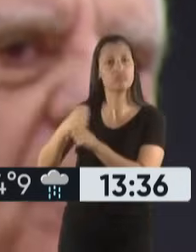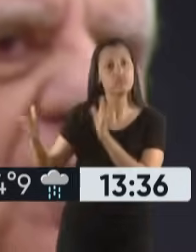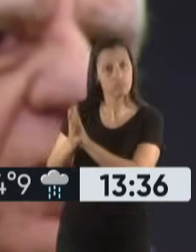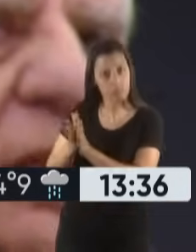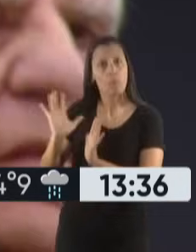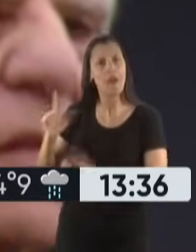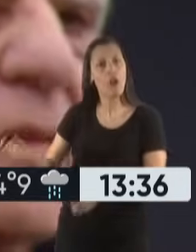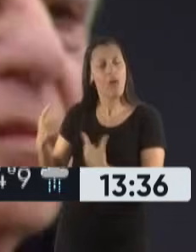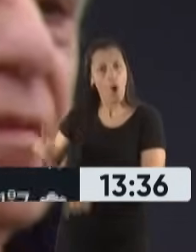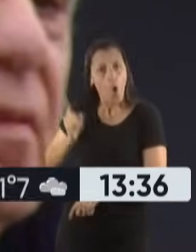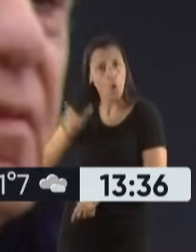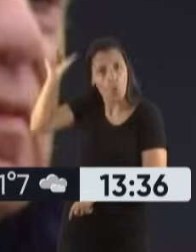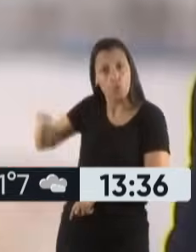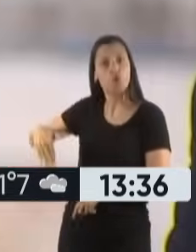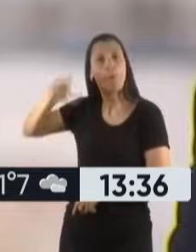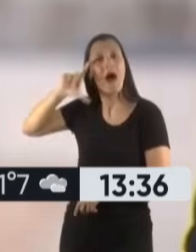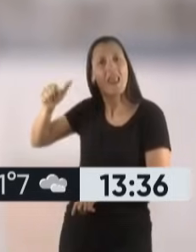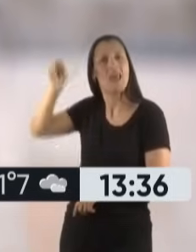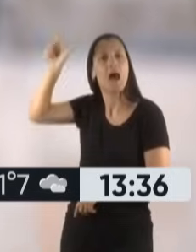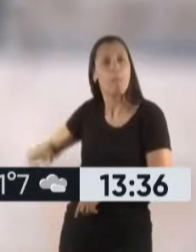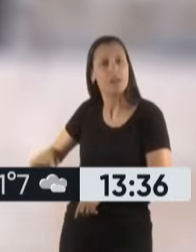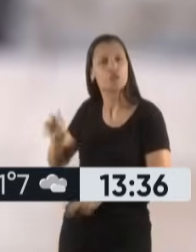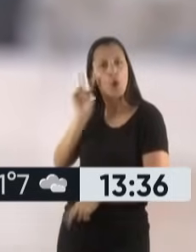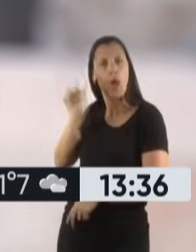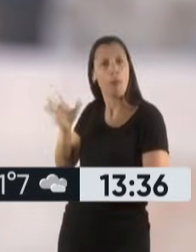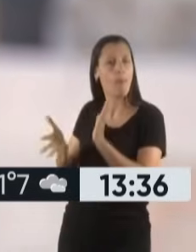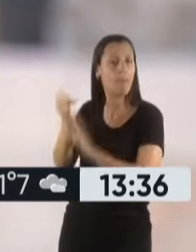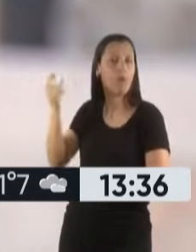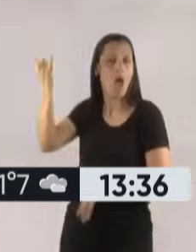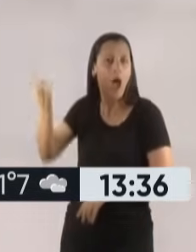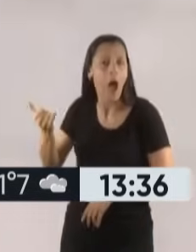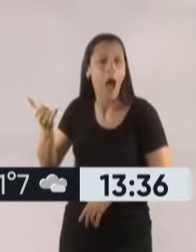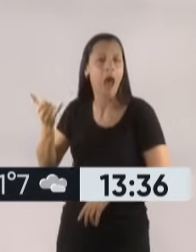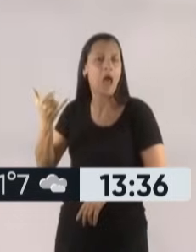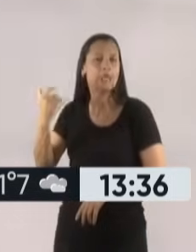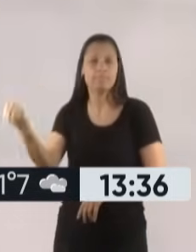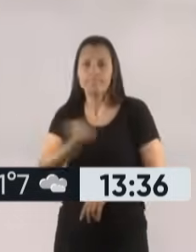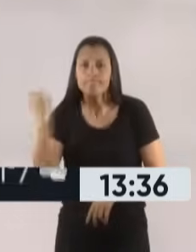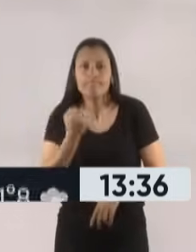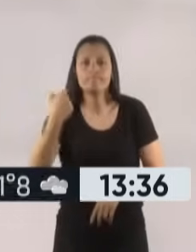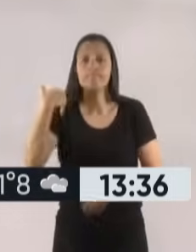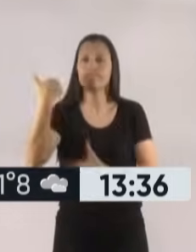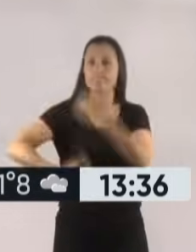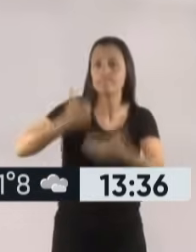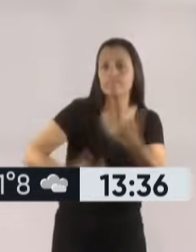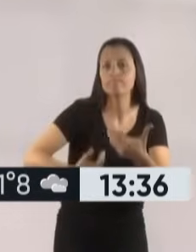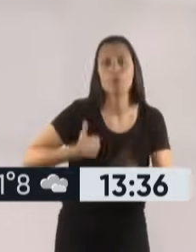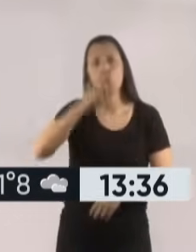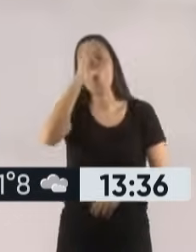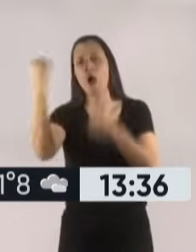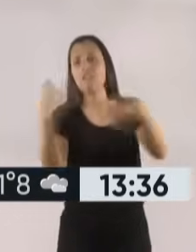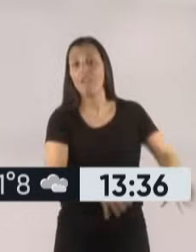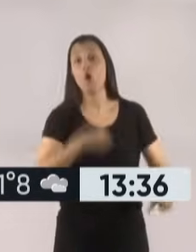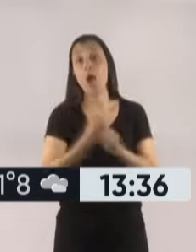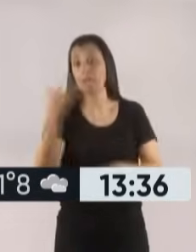es de las personas que se propone, empuja, lleva adelante y concreta. Y